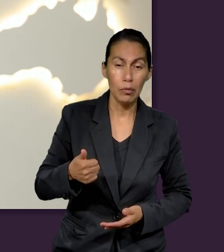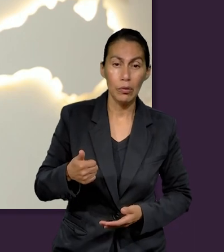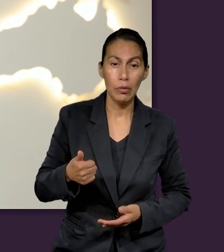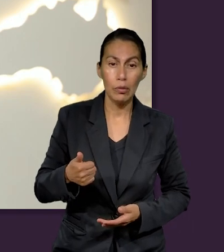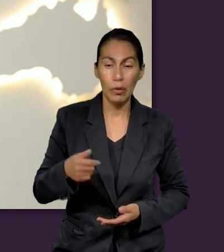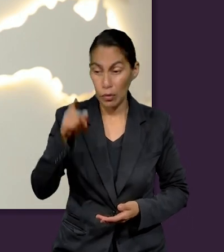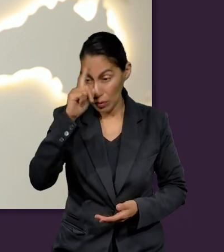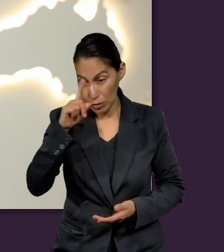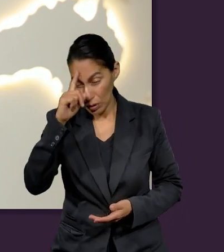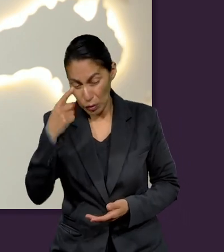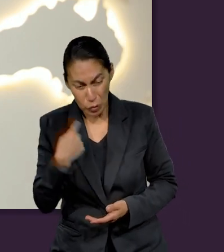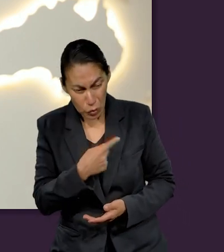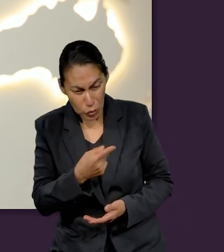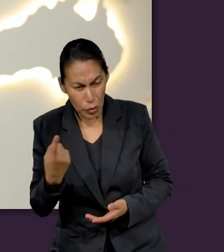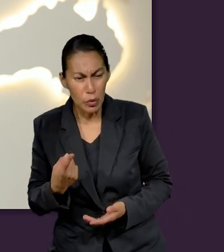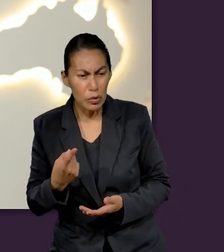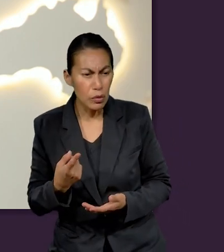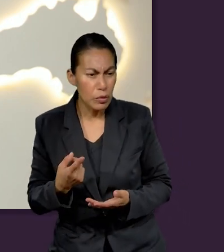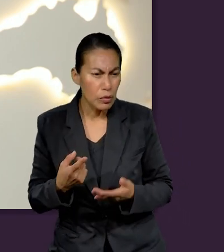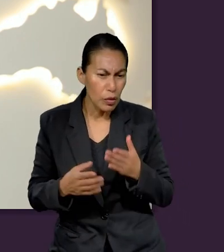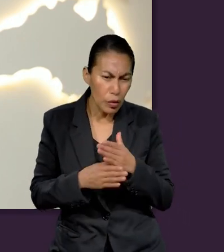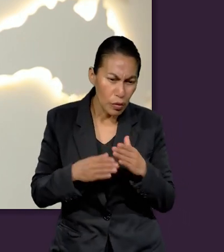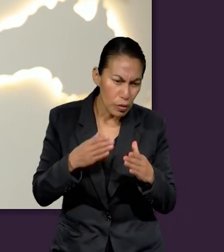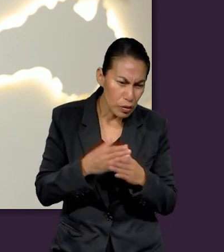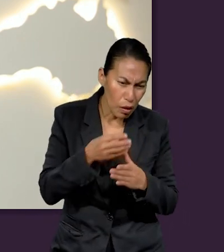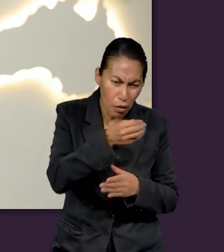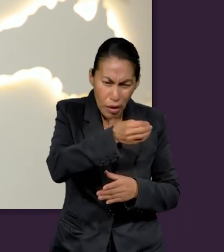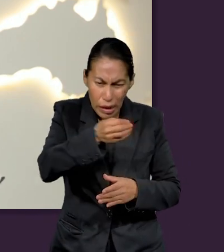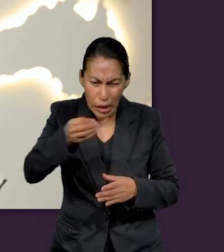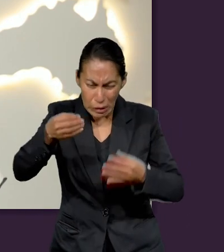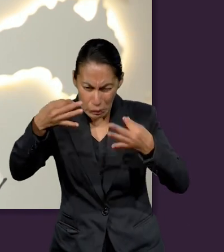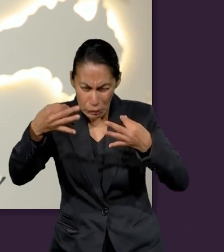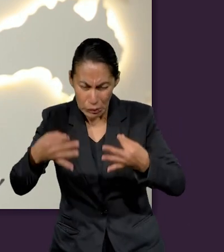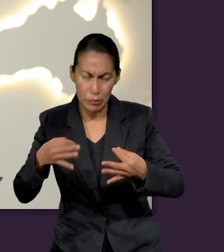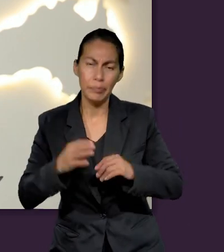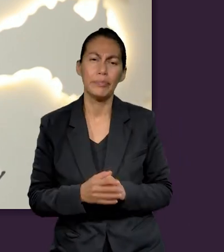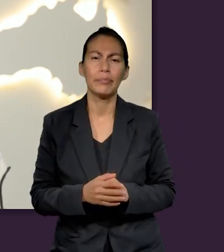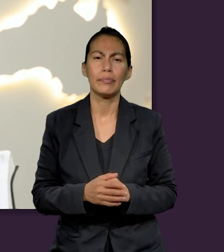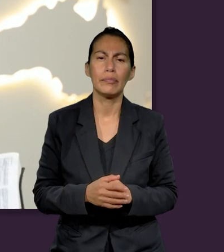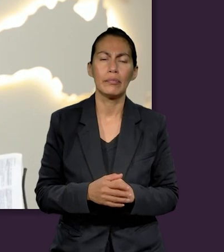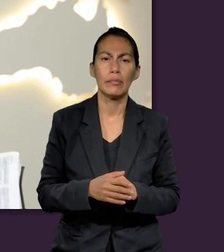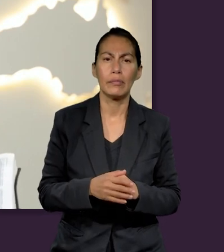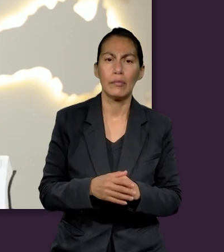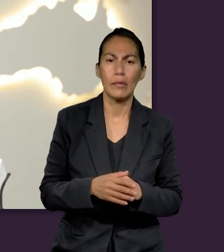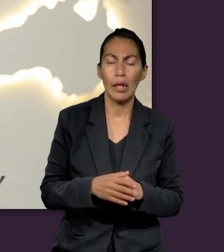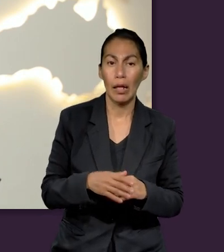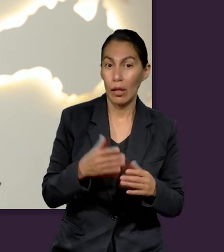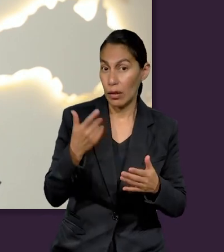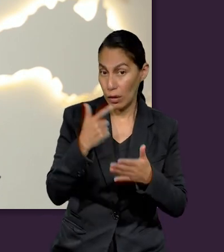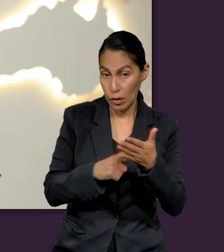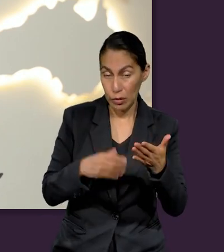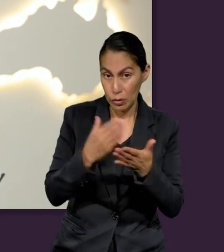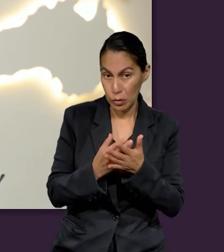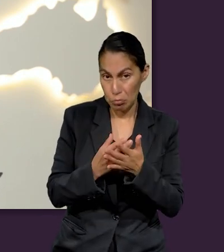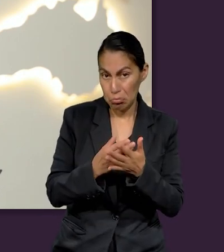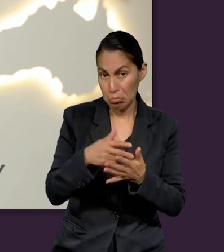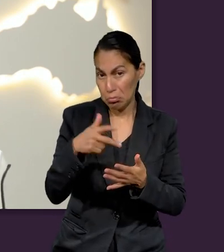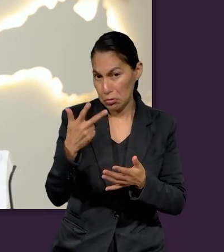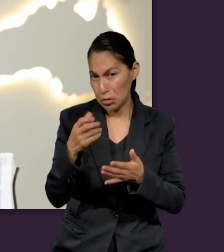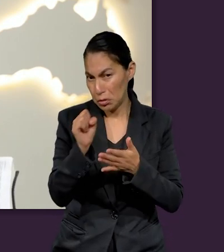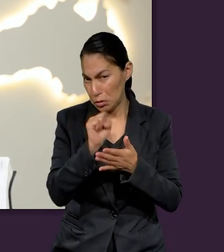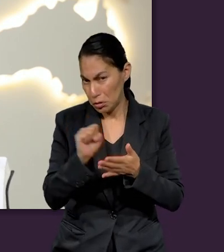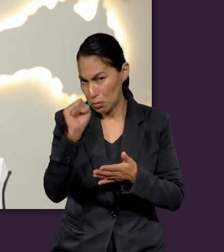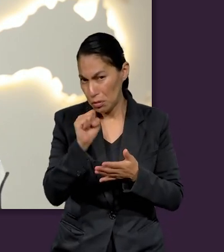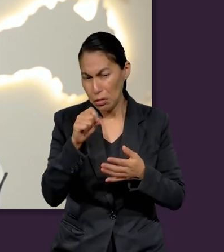hacer arreglos muy especiales en nuestra vida lo que tiene que ver con el tema de esta lección